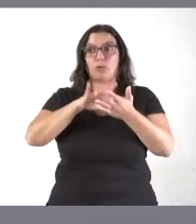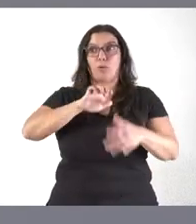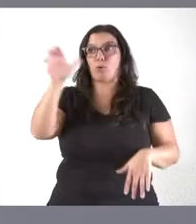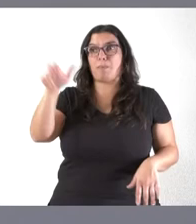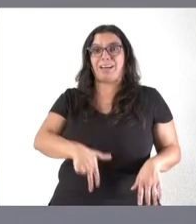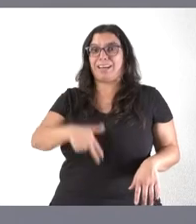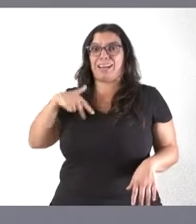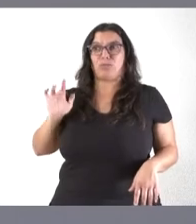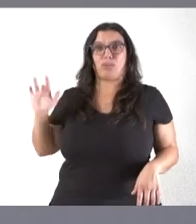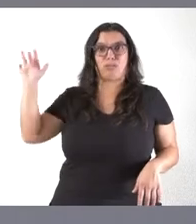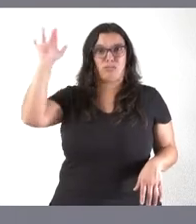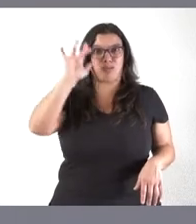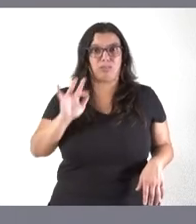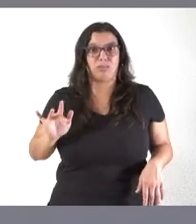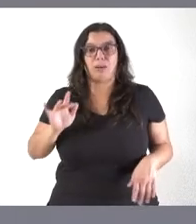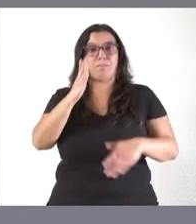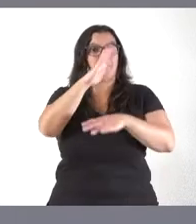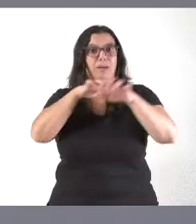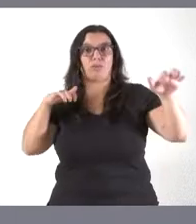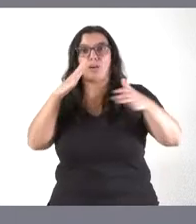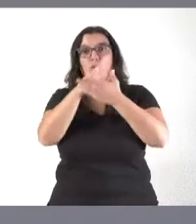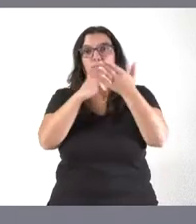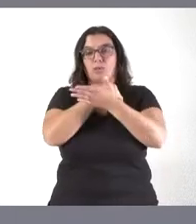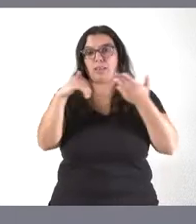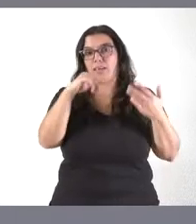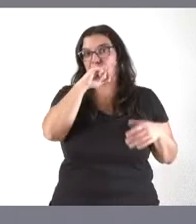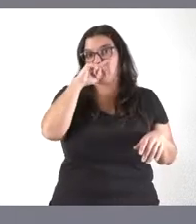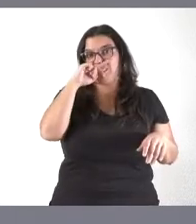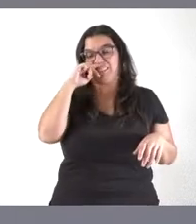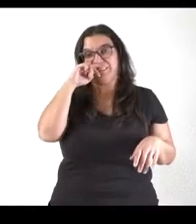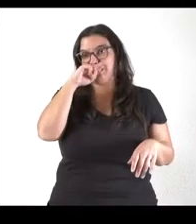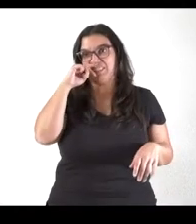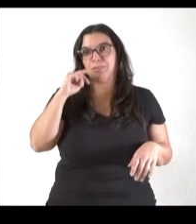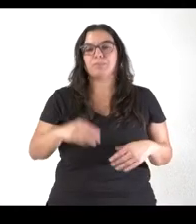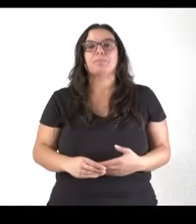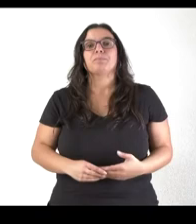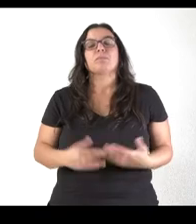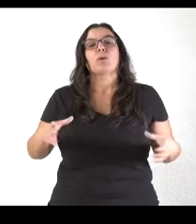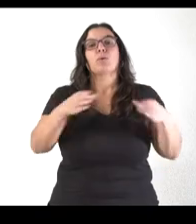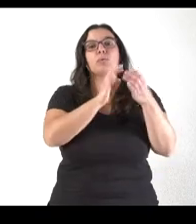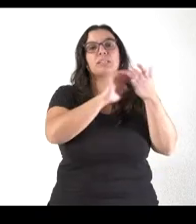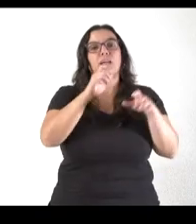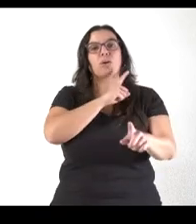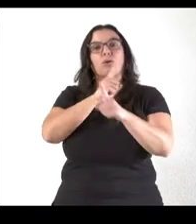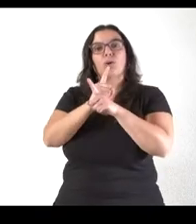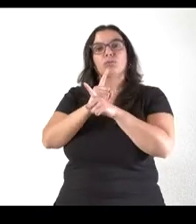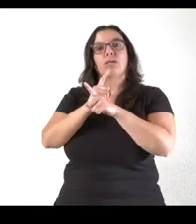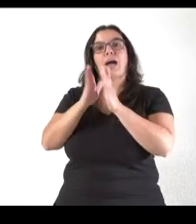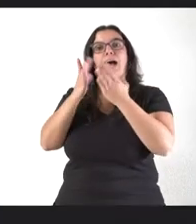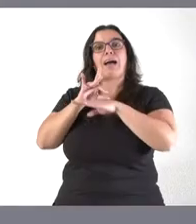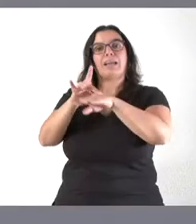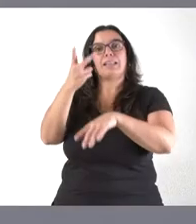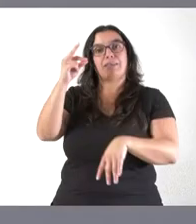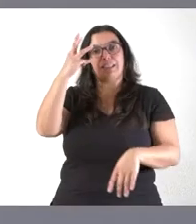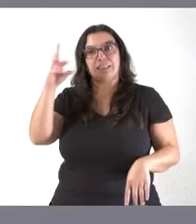conjunto y que padece en gran parte de las comunidades autónomas especialmente las comunas de interior está la junta de Castilla y León en contra de la agenda 2030